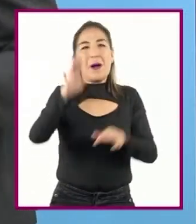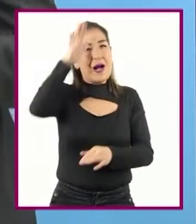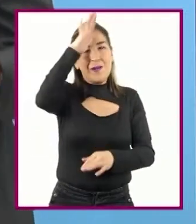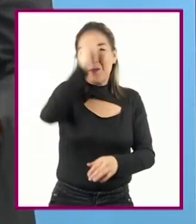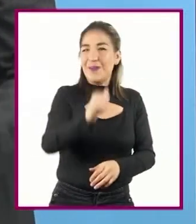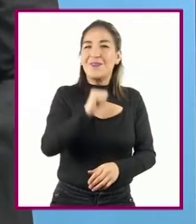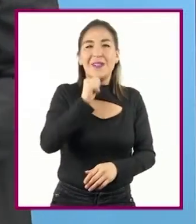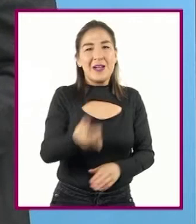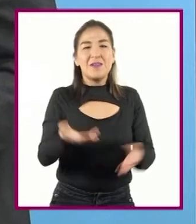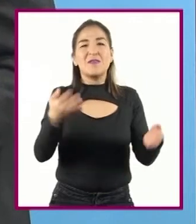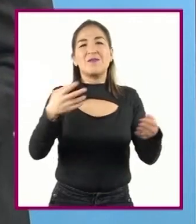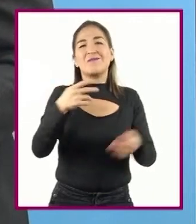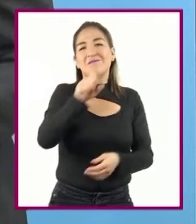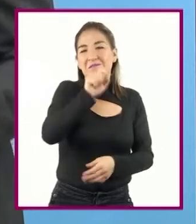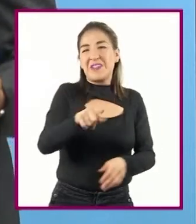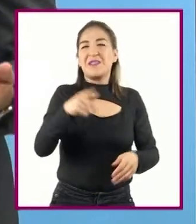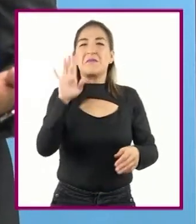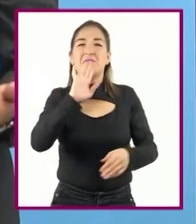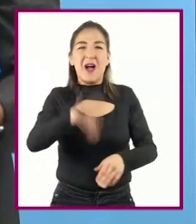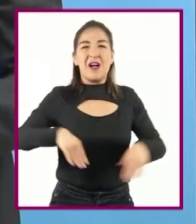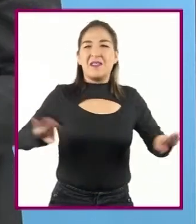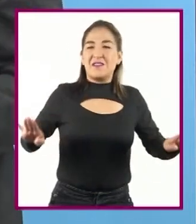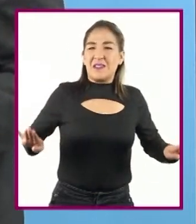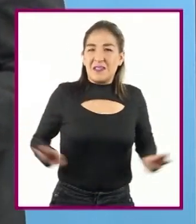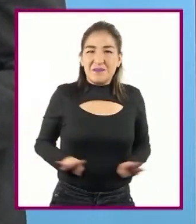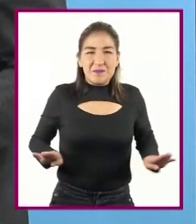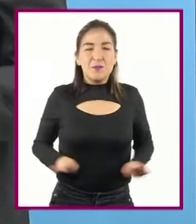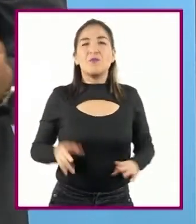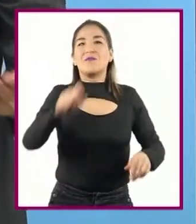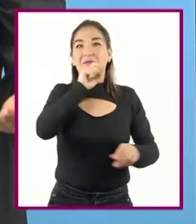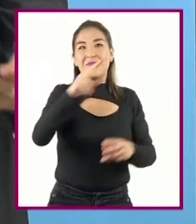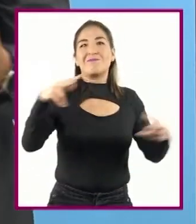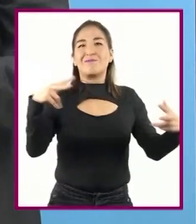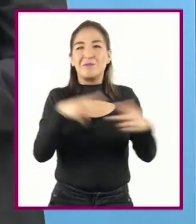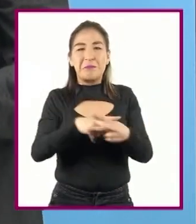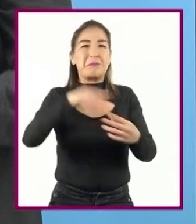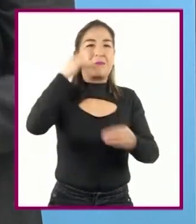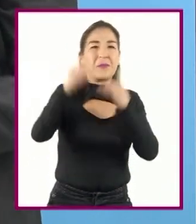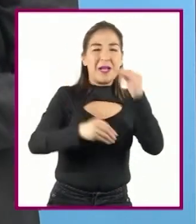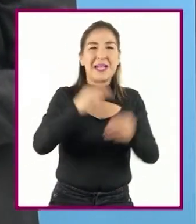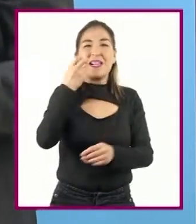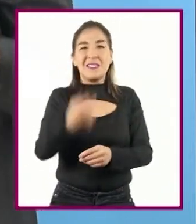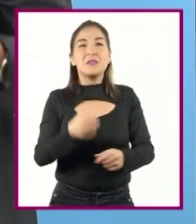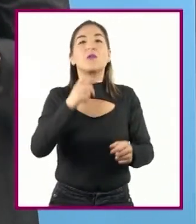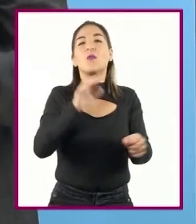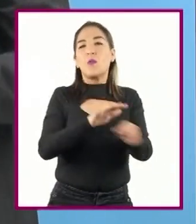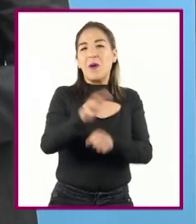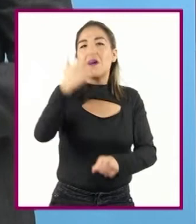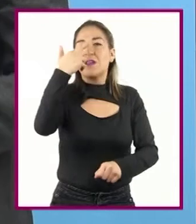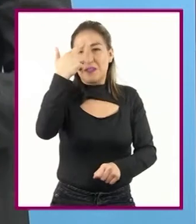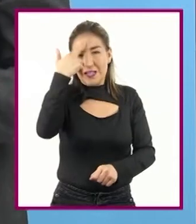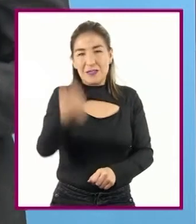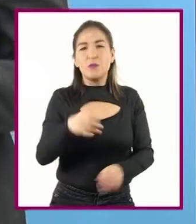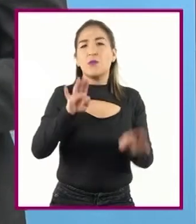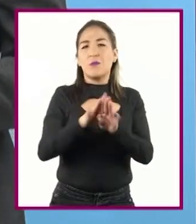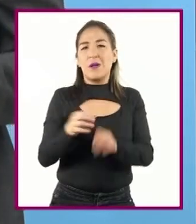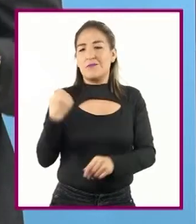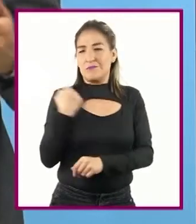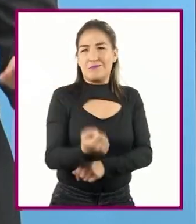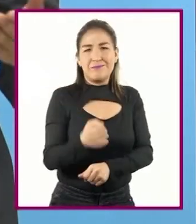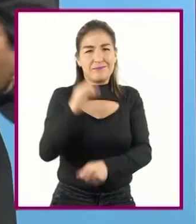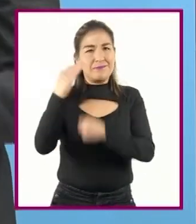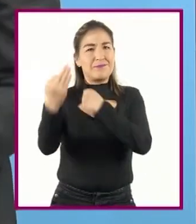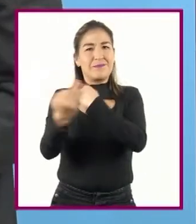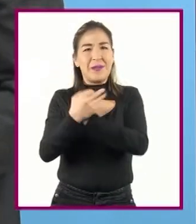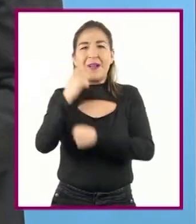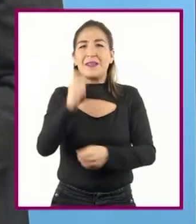personas, malas actitudes o incluso pleitos, donde las y los implicados defienden su postura